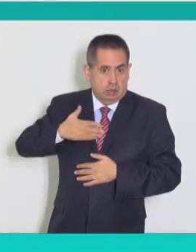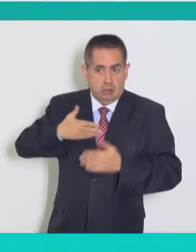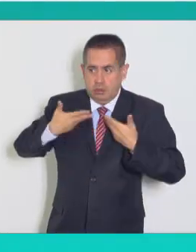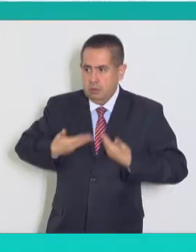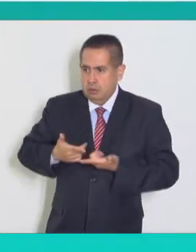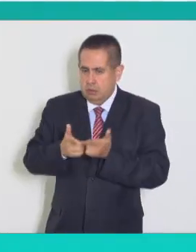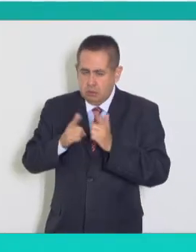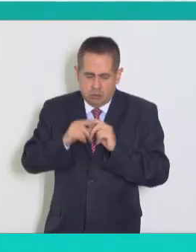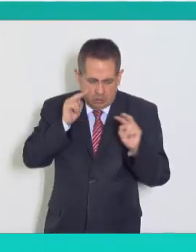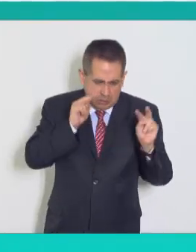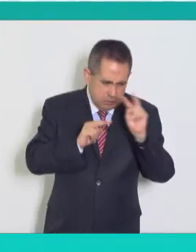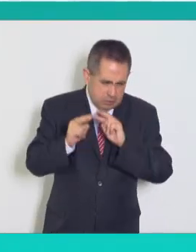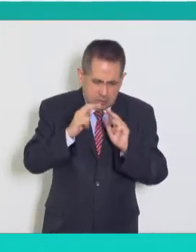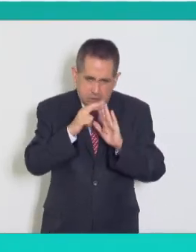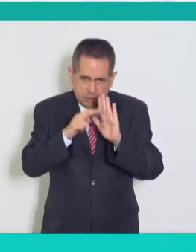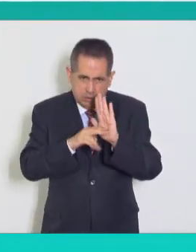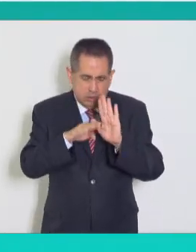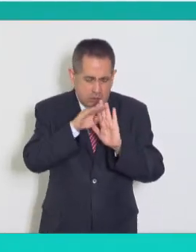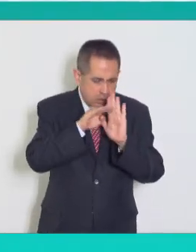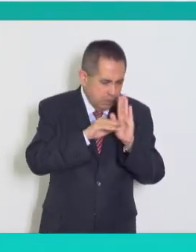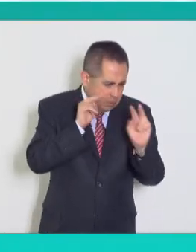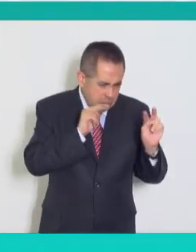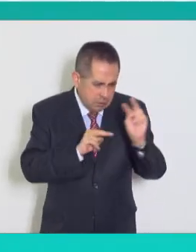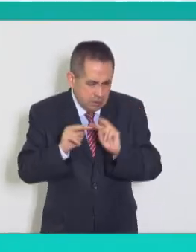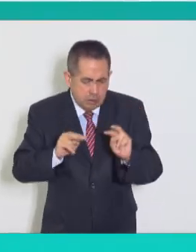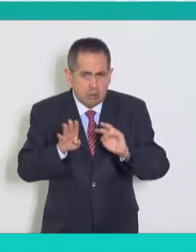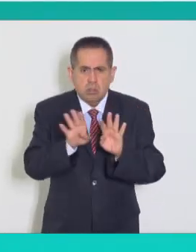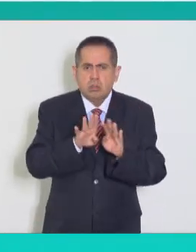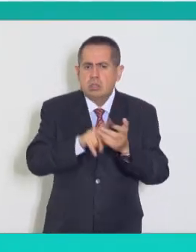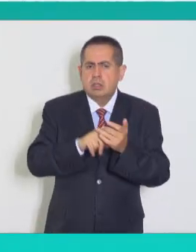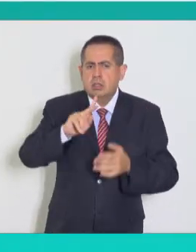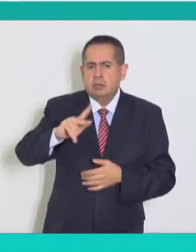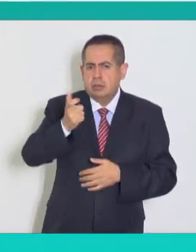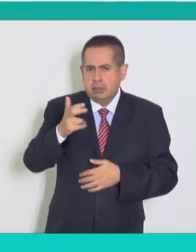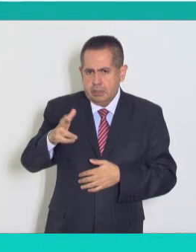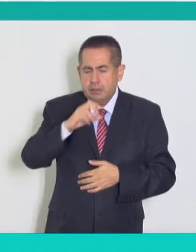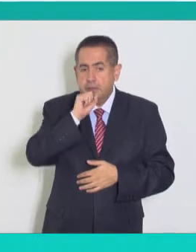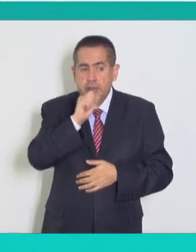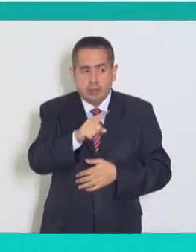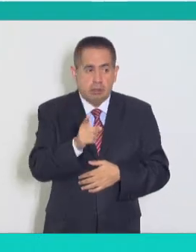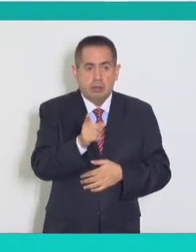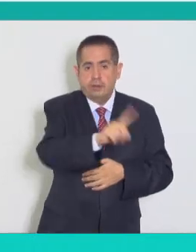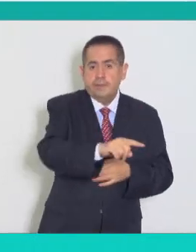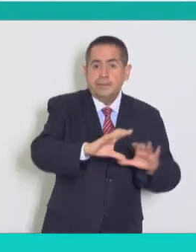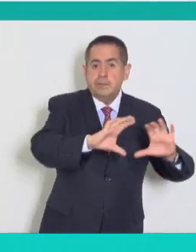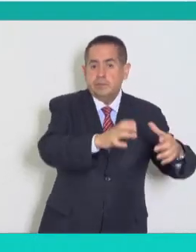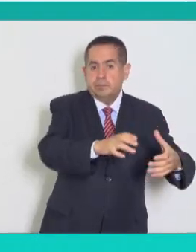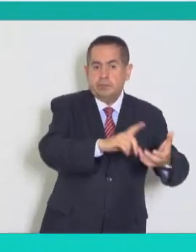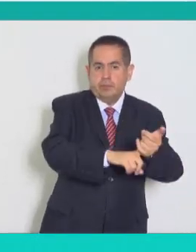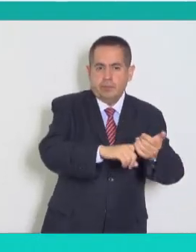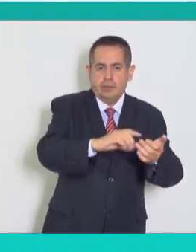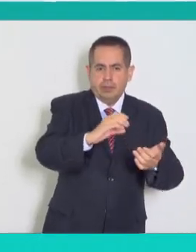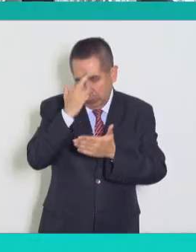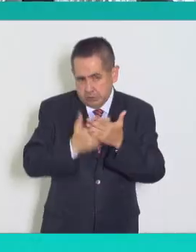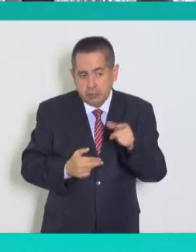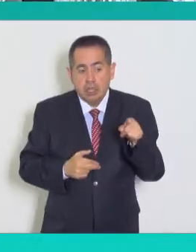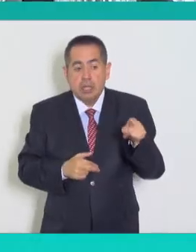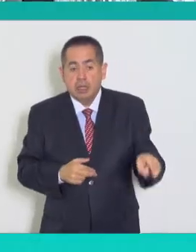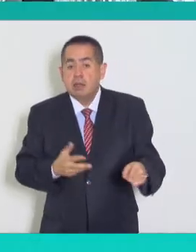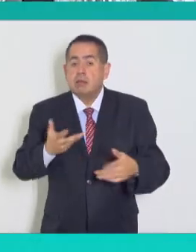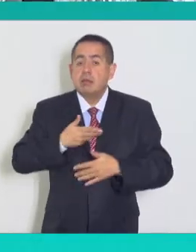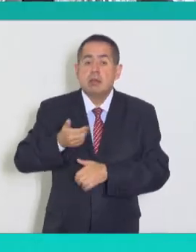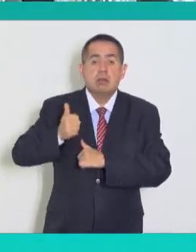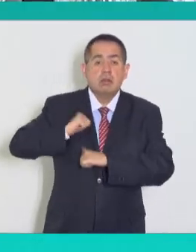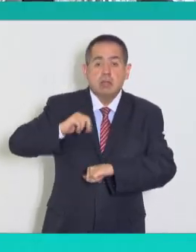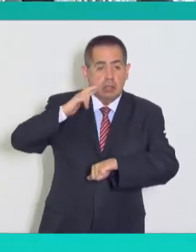información proporcionando la dirección electrónica para consultar el registro nacional de personas extraviadas o desaparecidas y